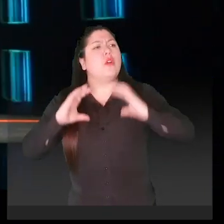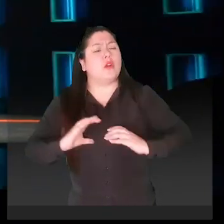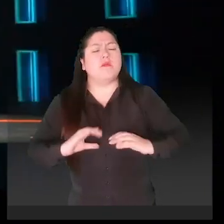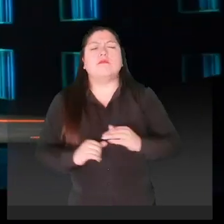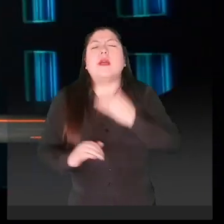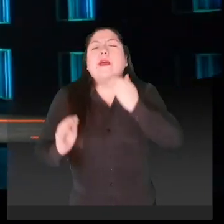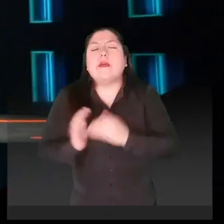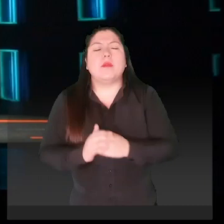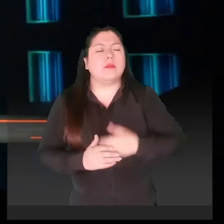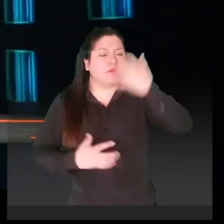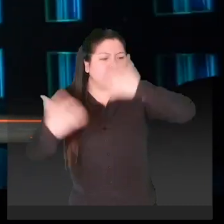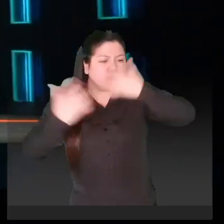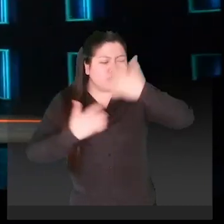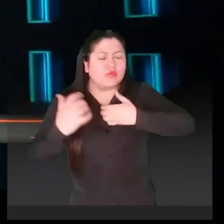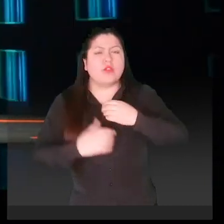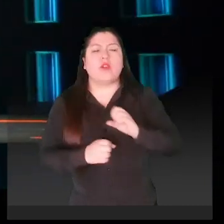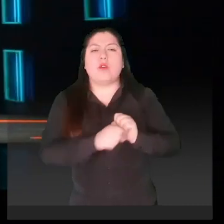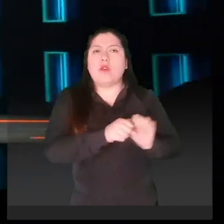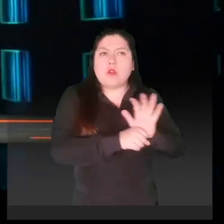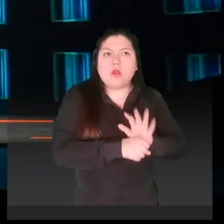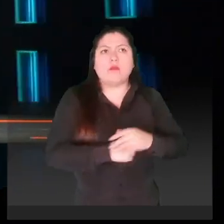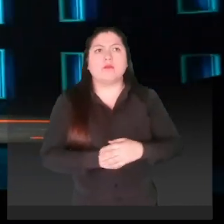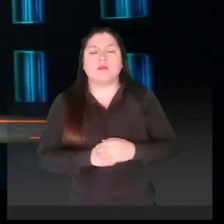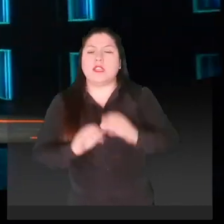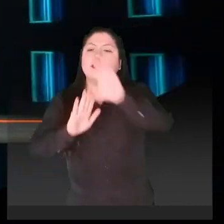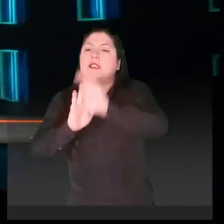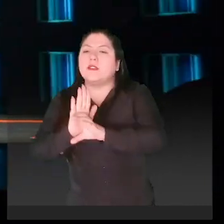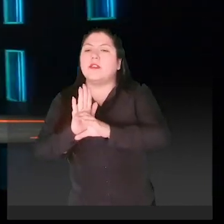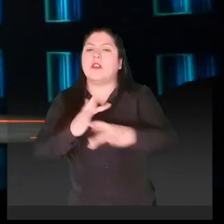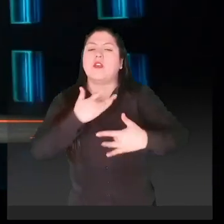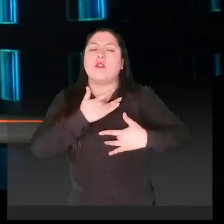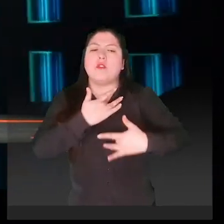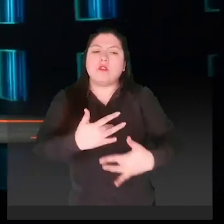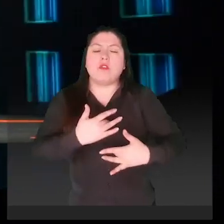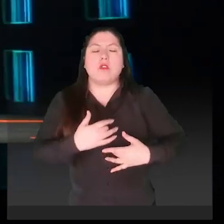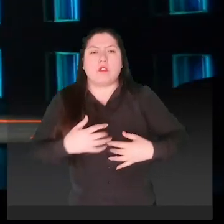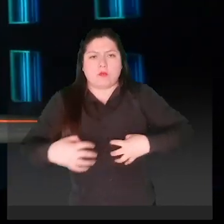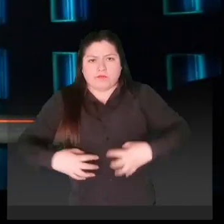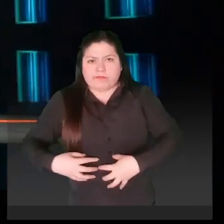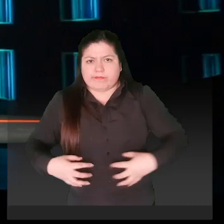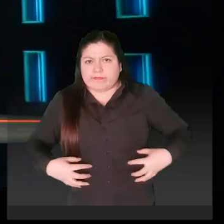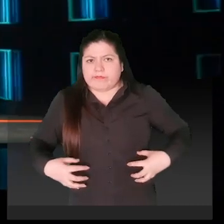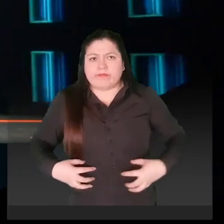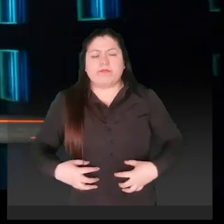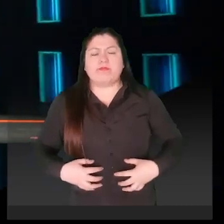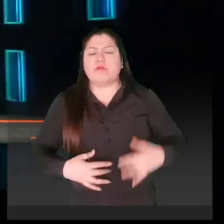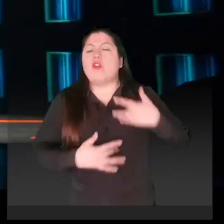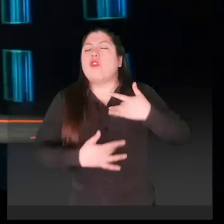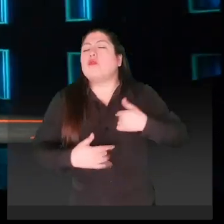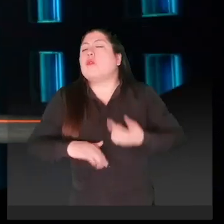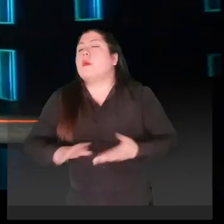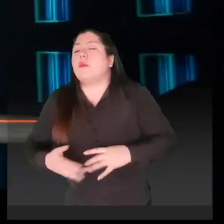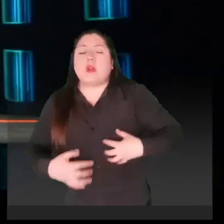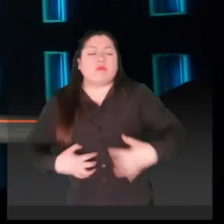COVID, certificación de donación de órganos, la hoja de vida digitalizada. Pero ¿qué es lo importante? Que el